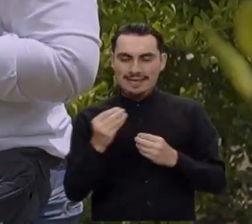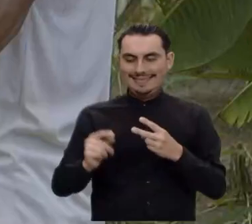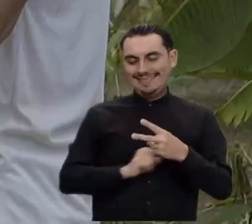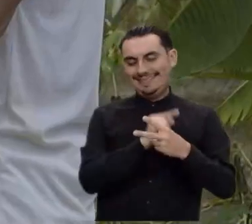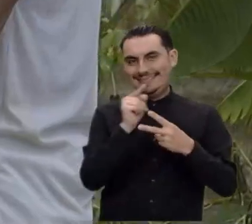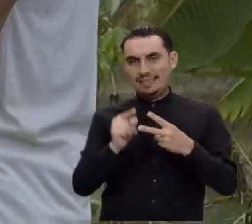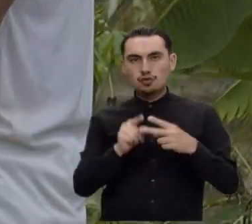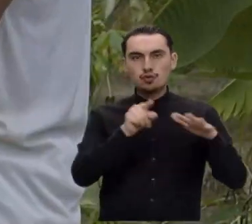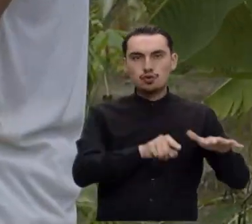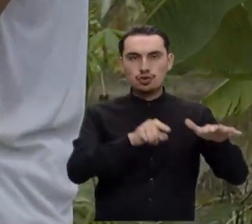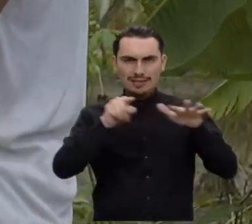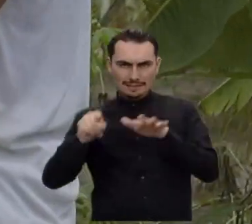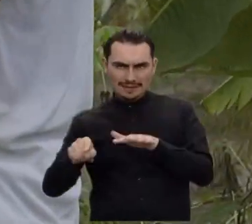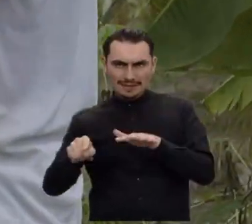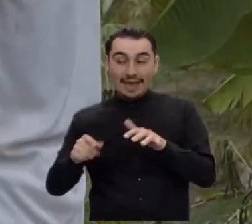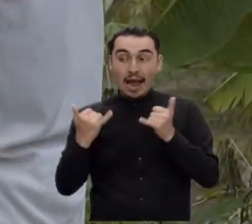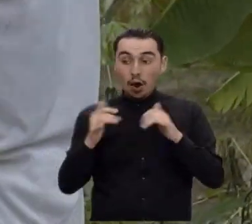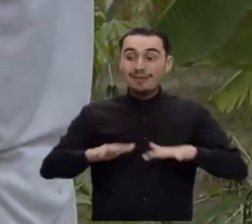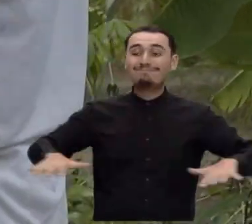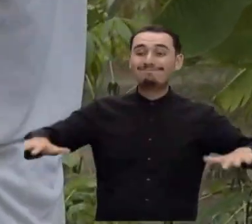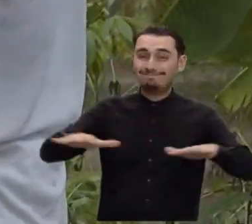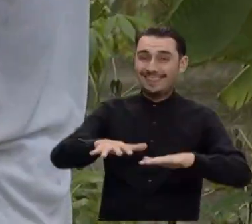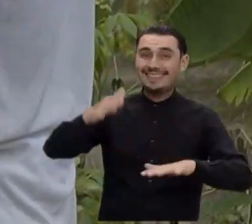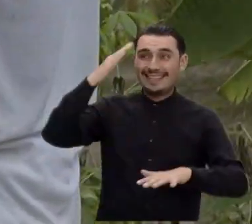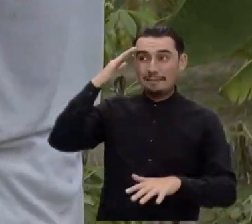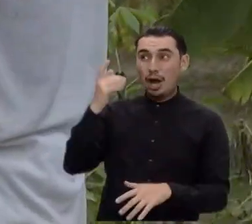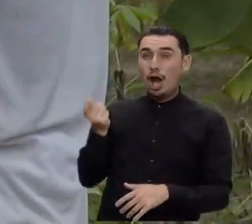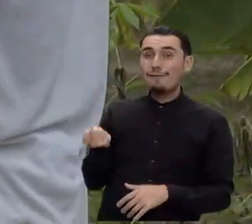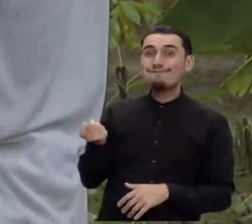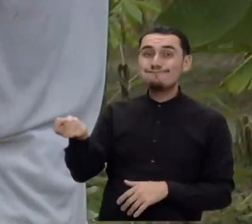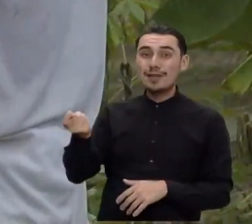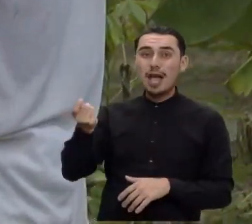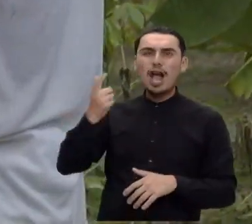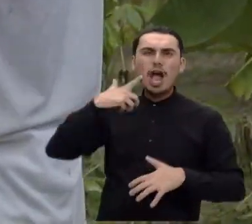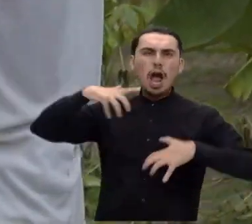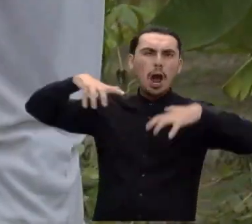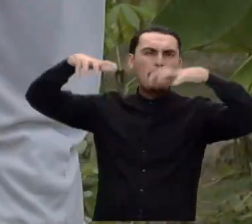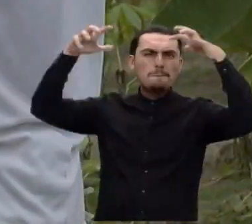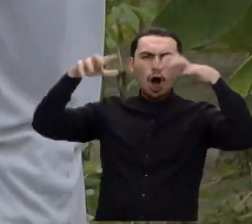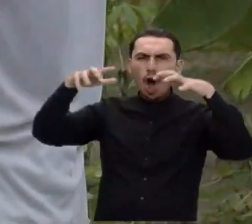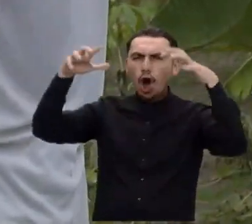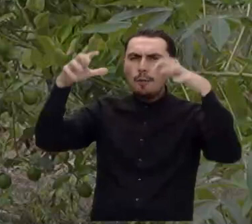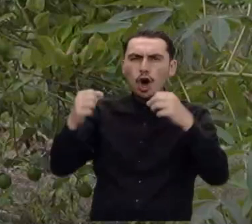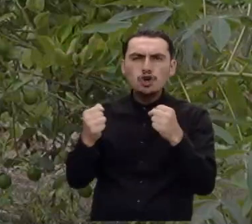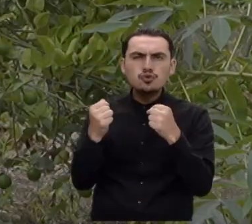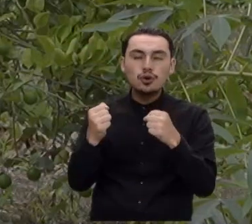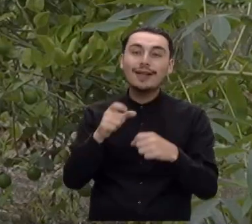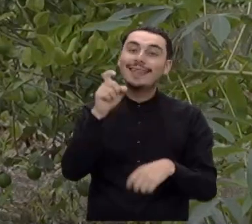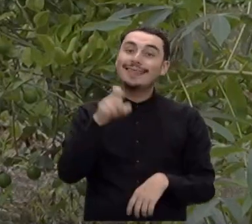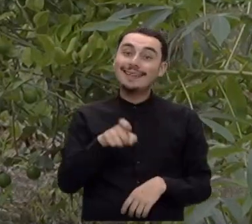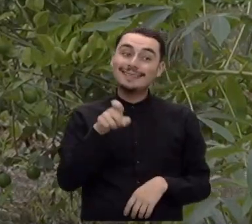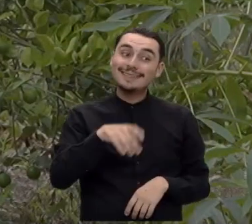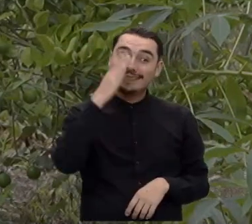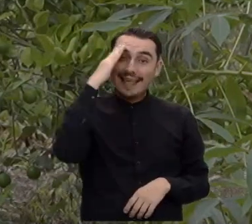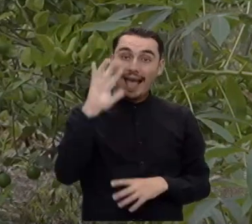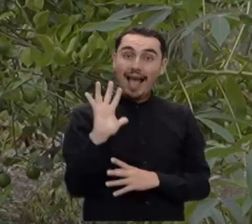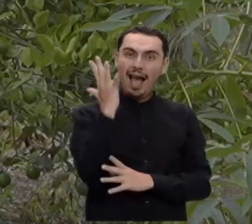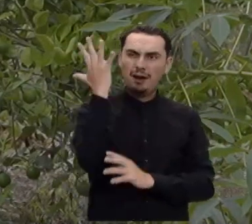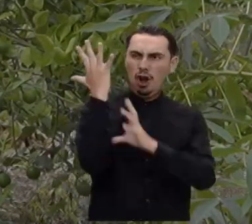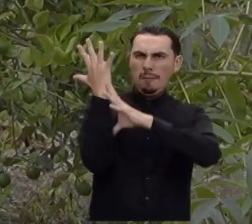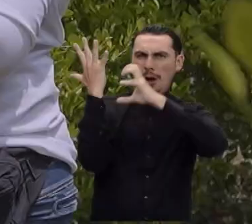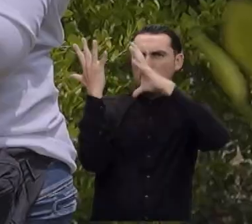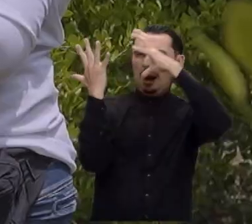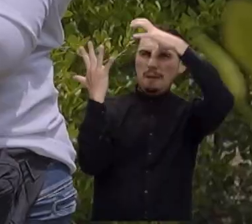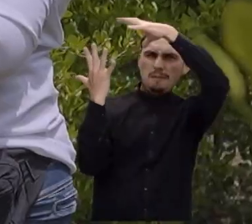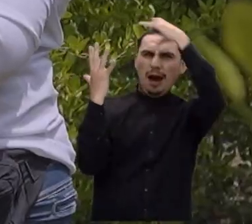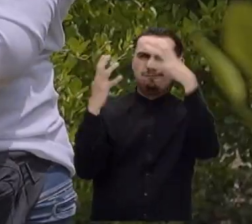segundo semestre. Aquí es una zona donde ya las lluvias vienen, entonces es importante que también el árbol no tenga tanto